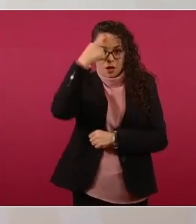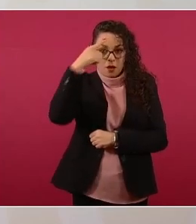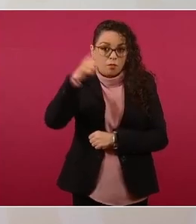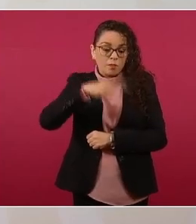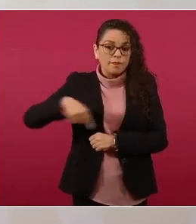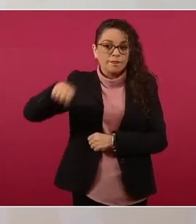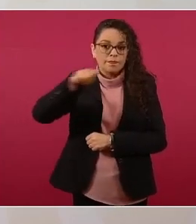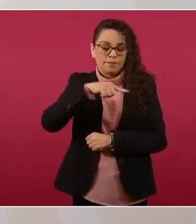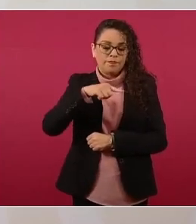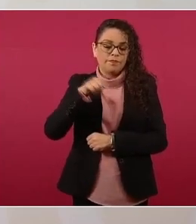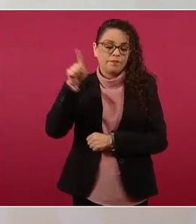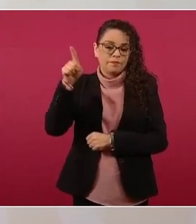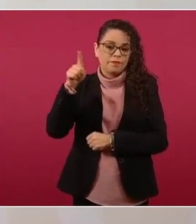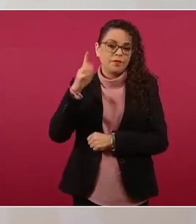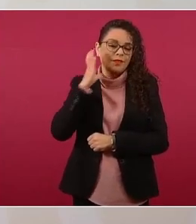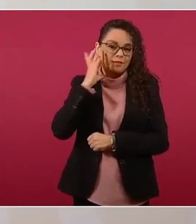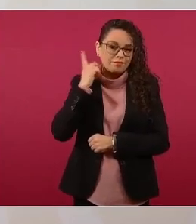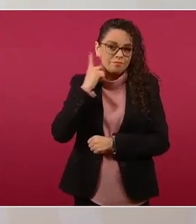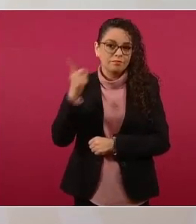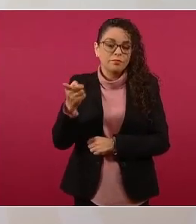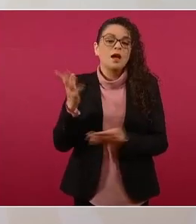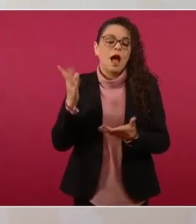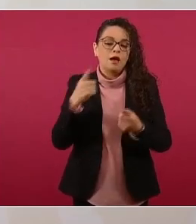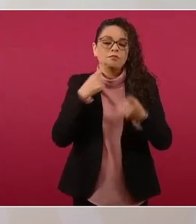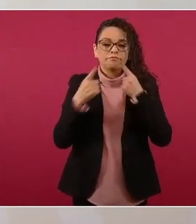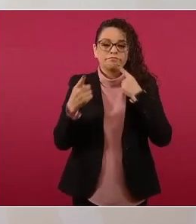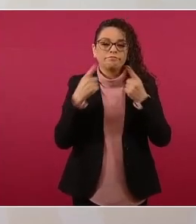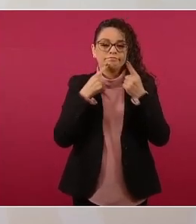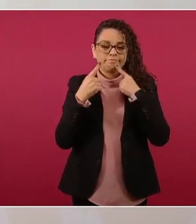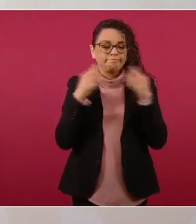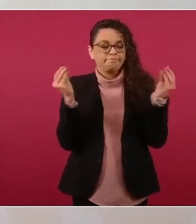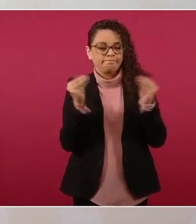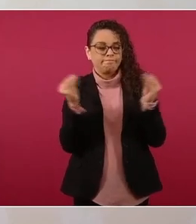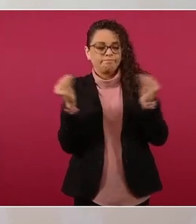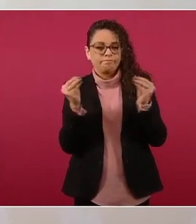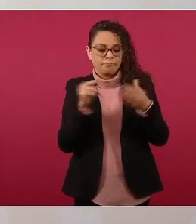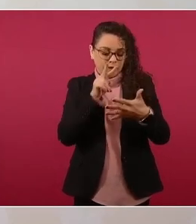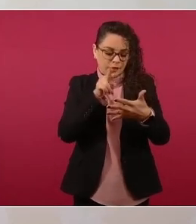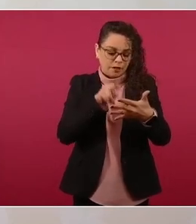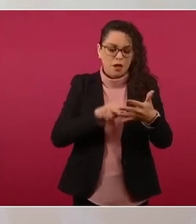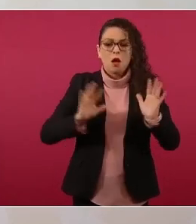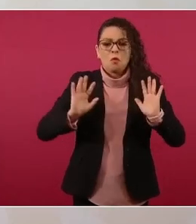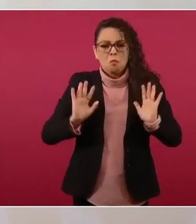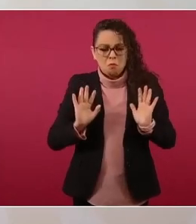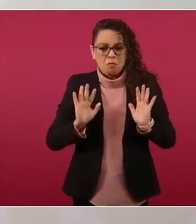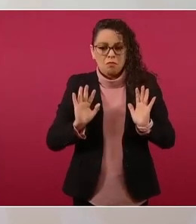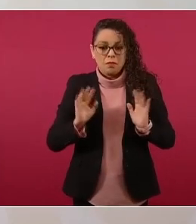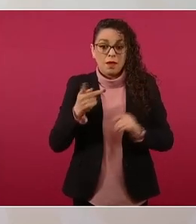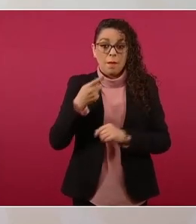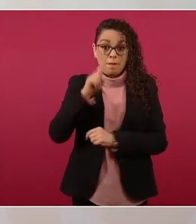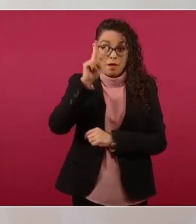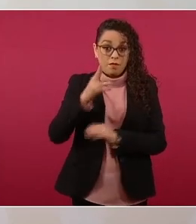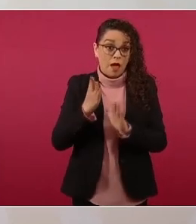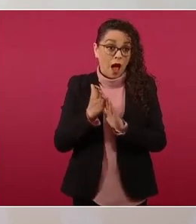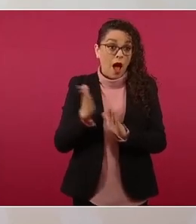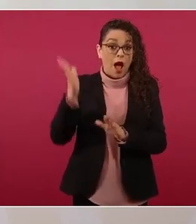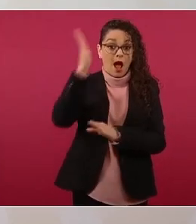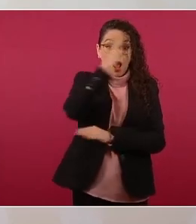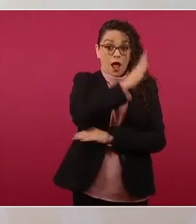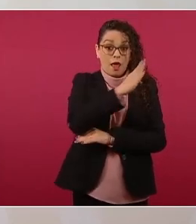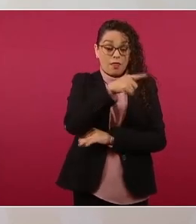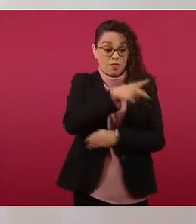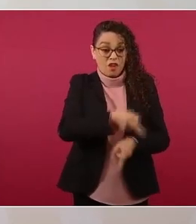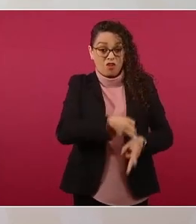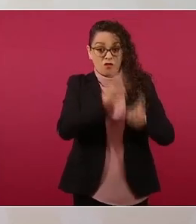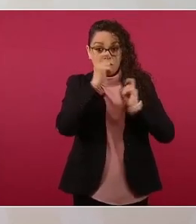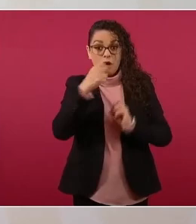legisladores. Pero cuando nos hicieron los fraudes a nosotros, cuando nos robaron la presidencia, esos